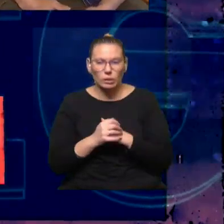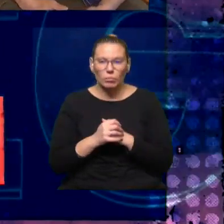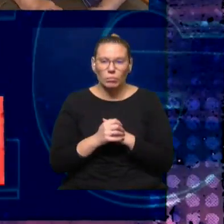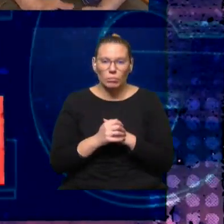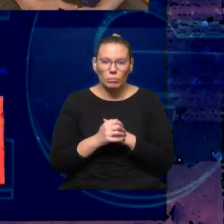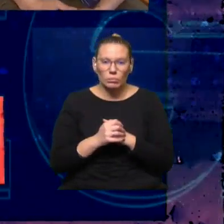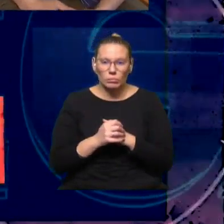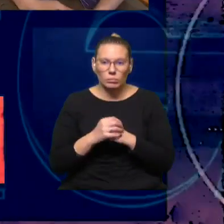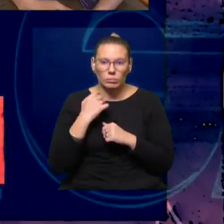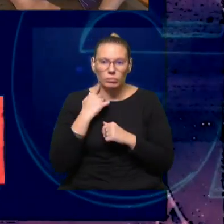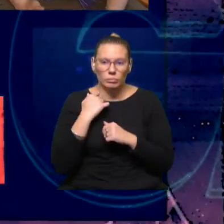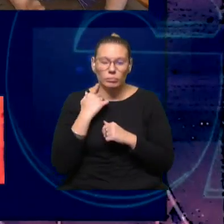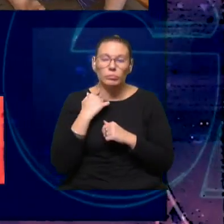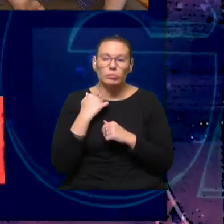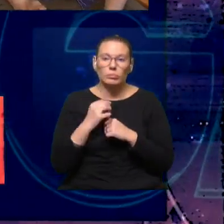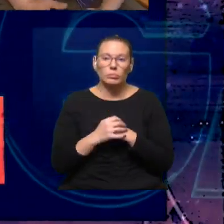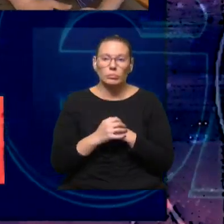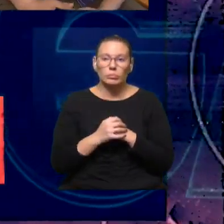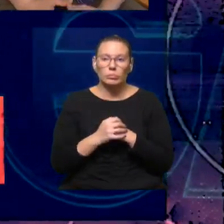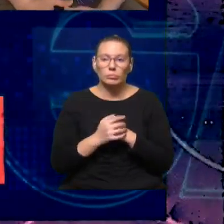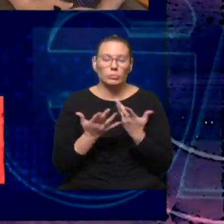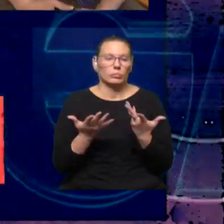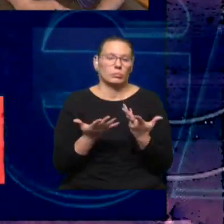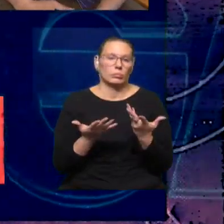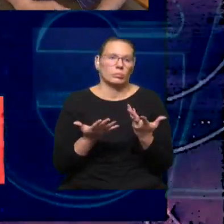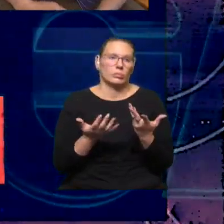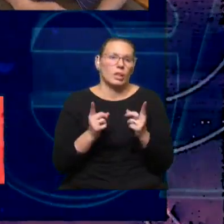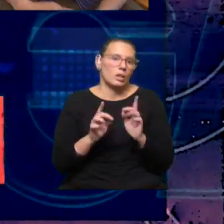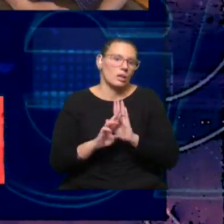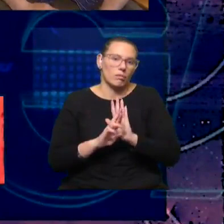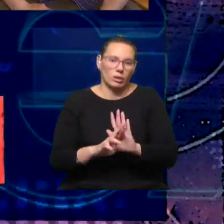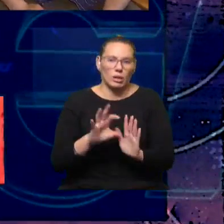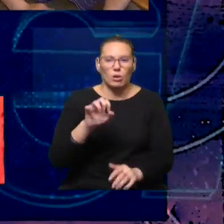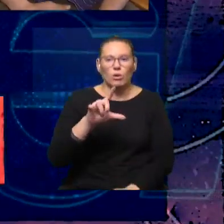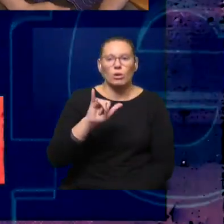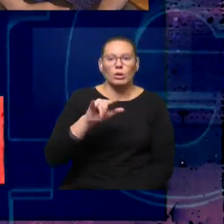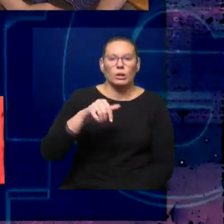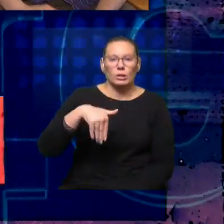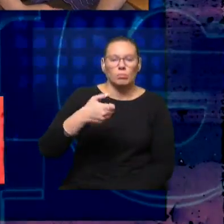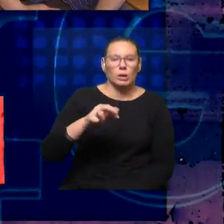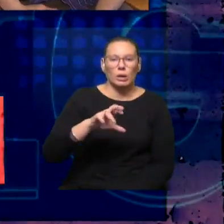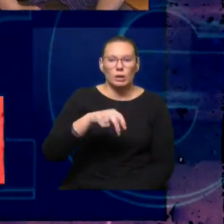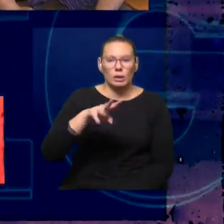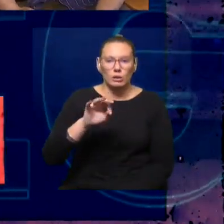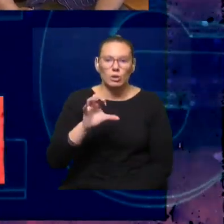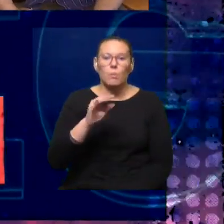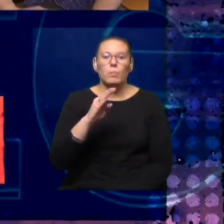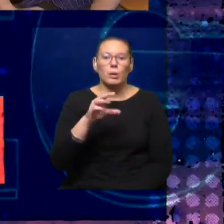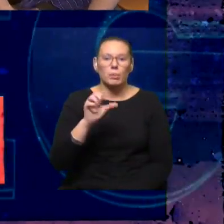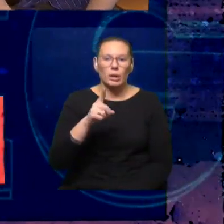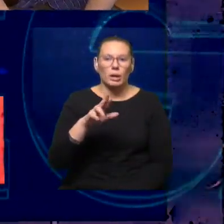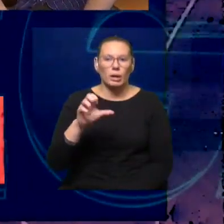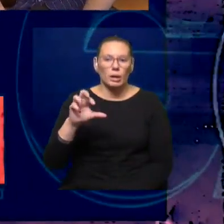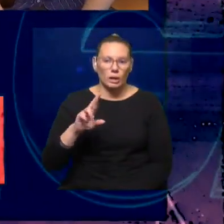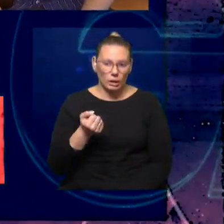bueno ineludible de la referencia a los olimareños y a Pepe guerra en mi caso que tuve